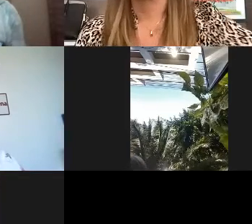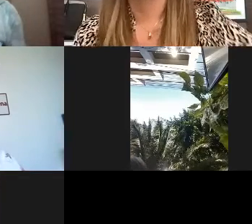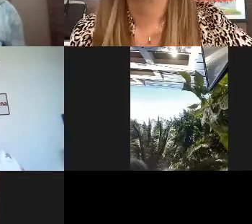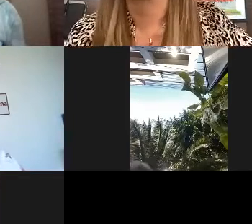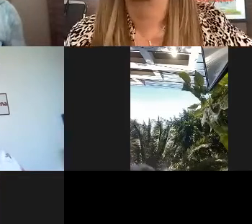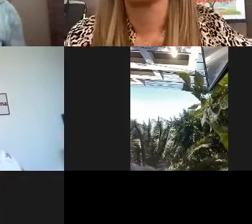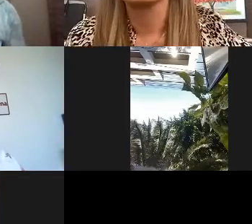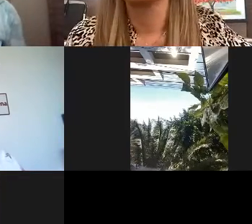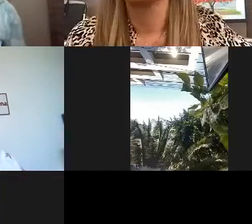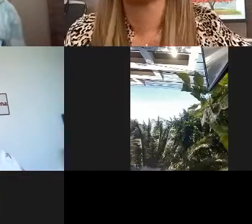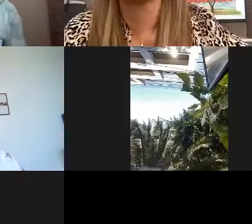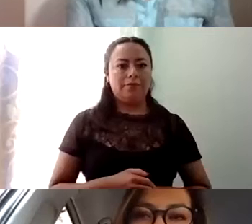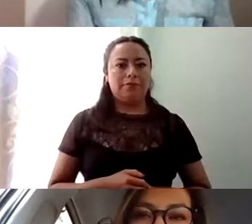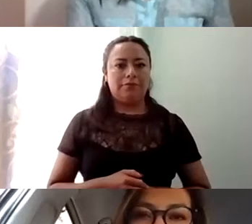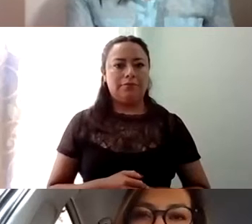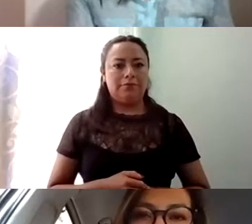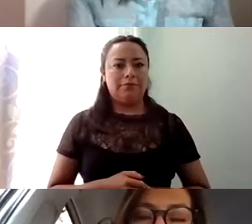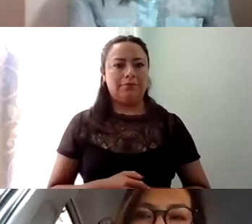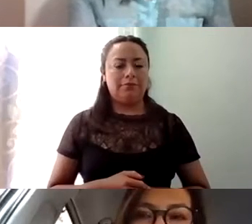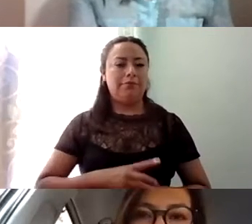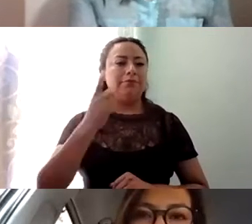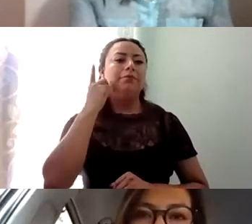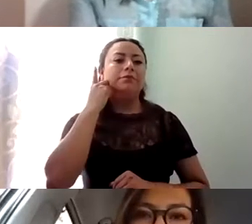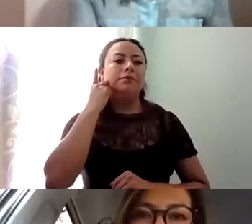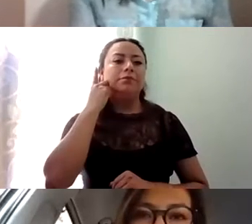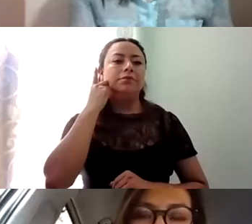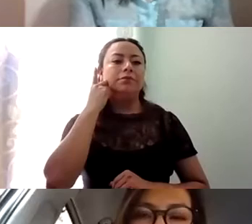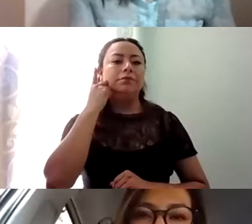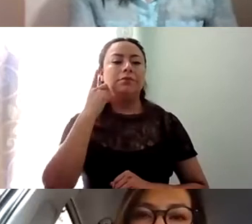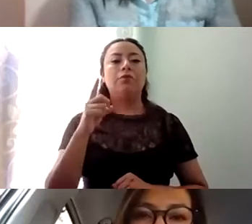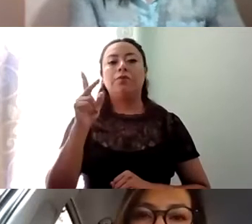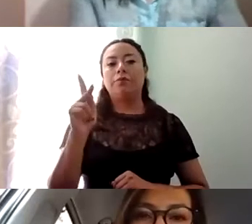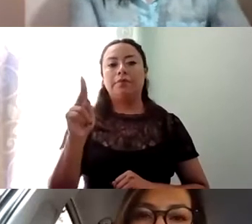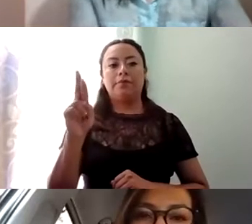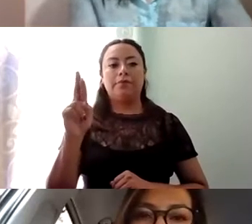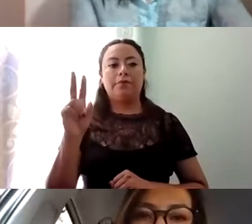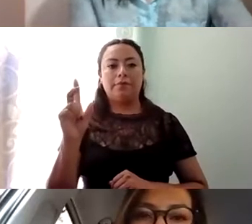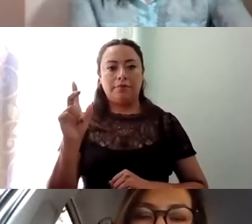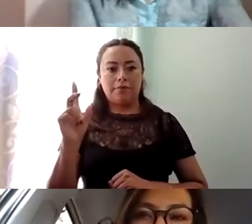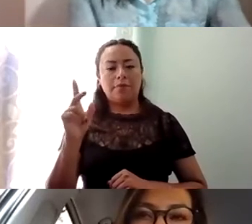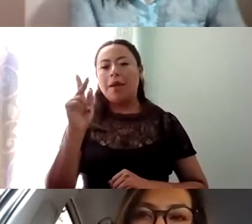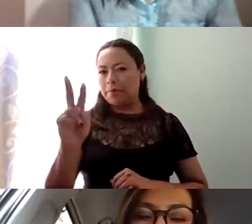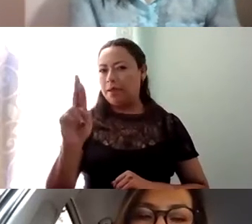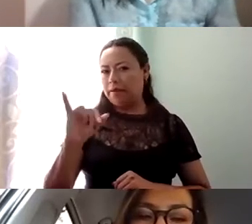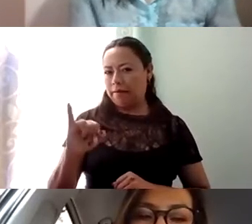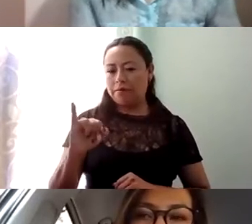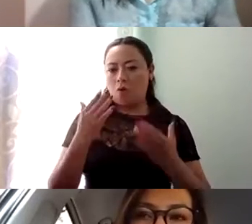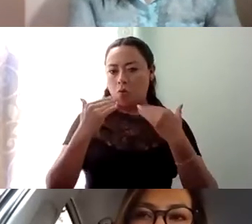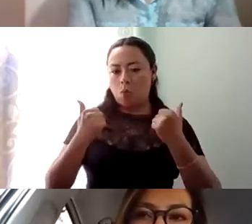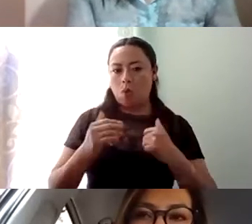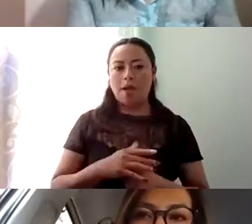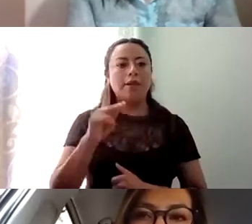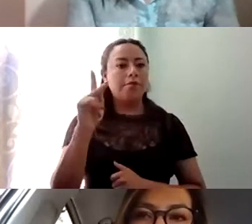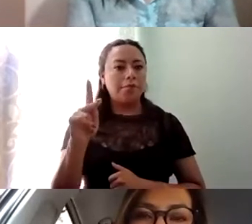gracias. Del Grupo de Revolución Institucional parece que no tenemos a nadie, y del Partido de Acción Nacional hará uso de la